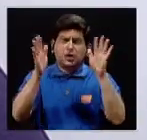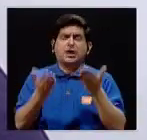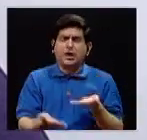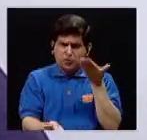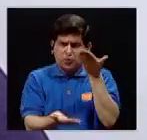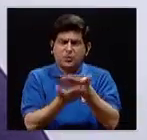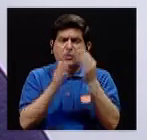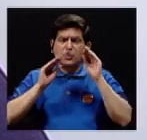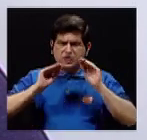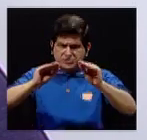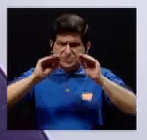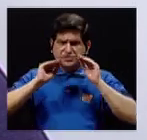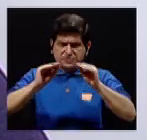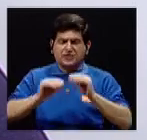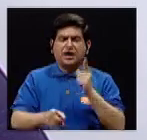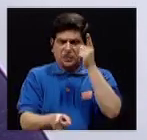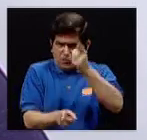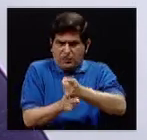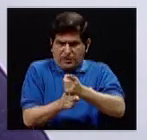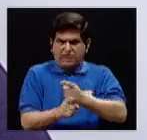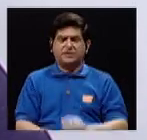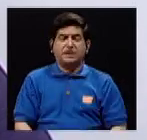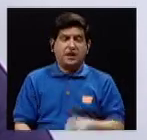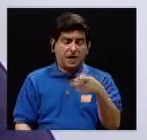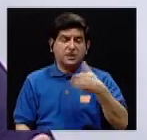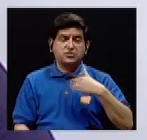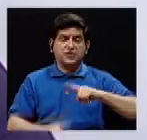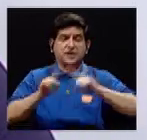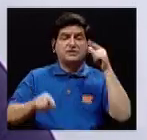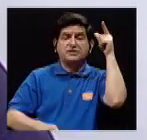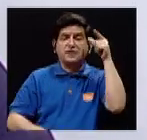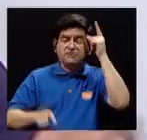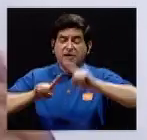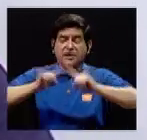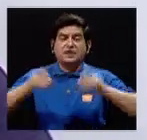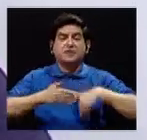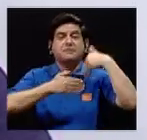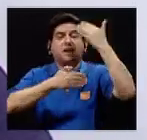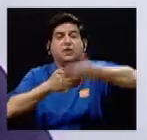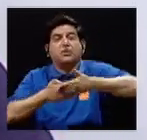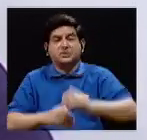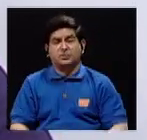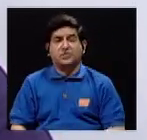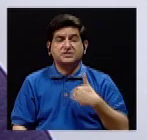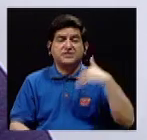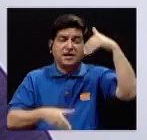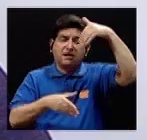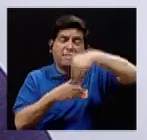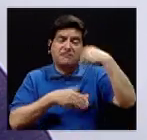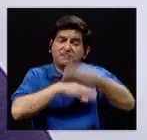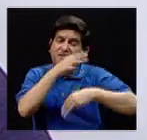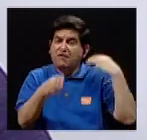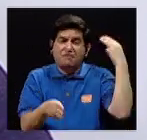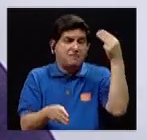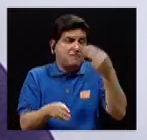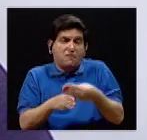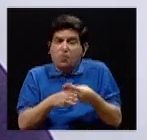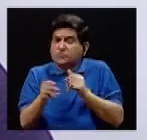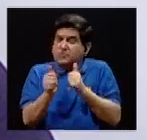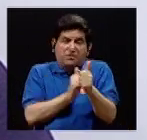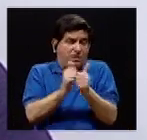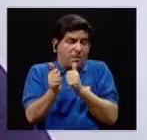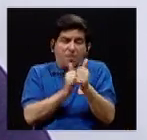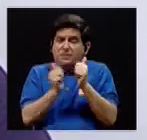Hay que hacer una propuesta pedagógica que sea atinente porque ellos tienen otra lógica pero luego Tienen que entrar en un mundo